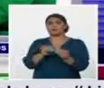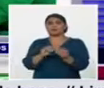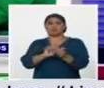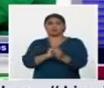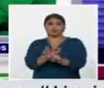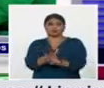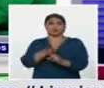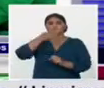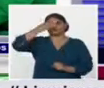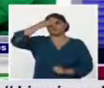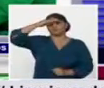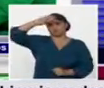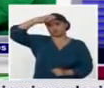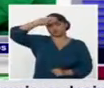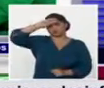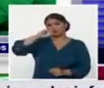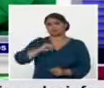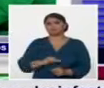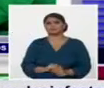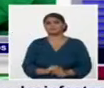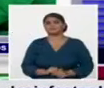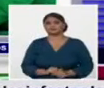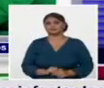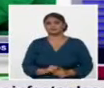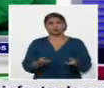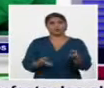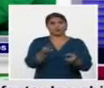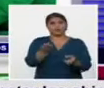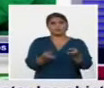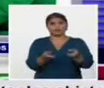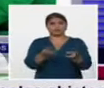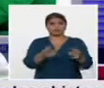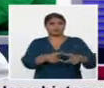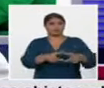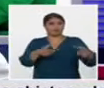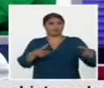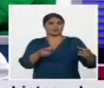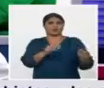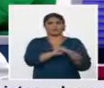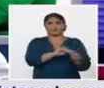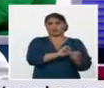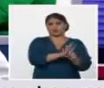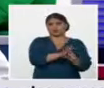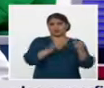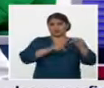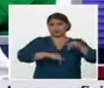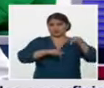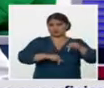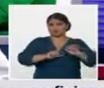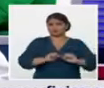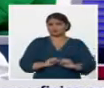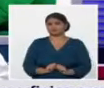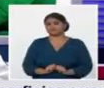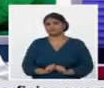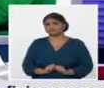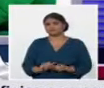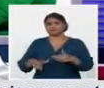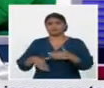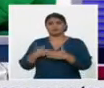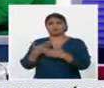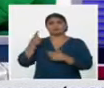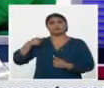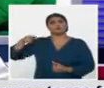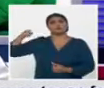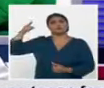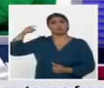autóctona sobre la importada que hemos tenido desde hace 4 meses. Y en el día de ayer se diagnostican también